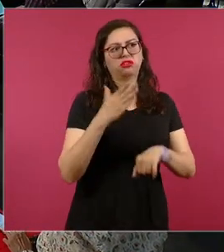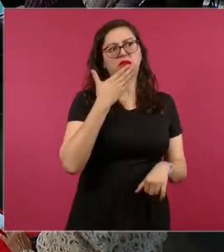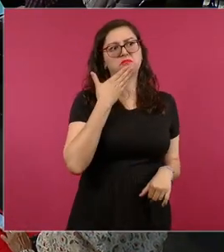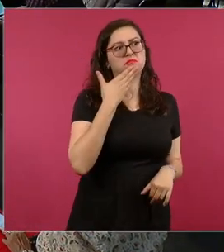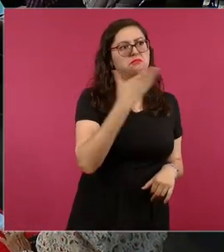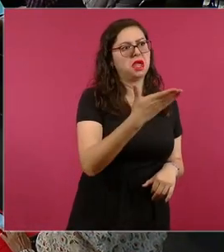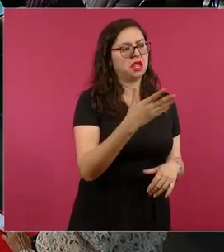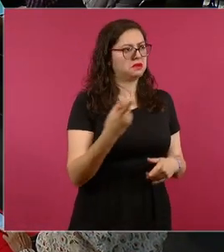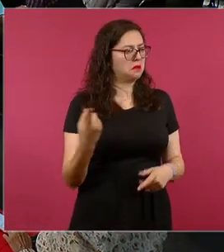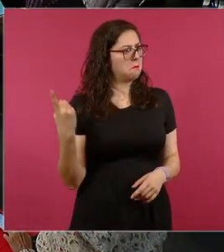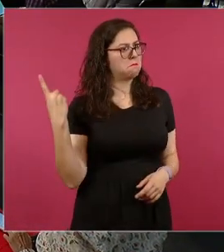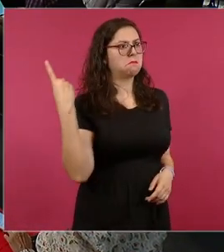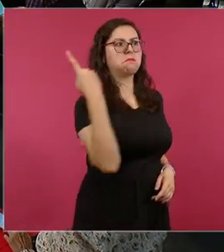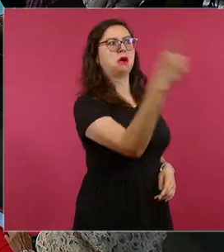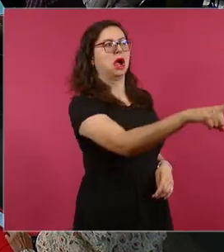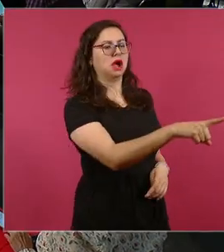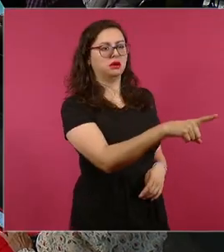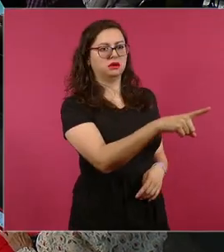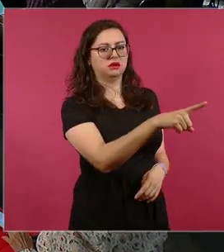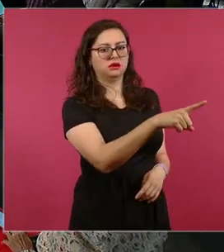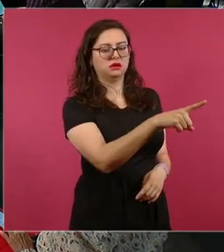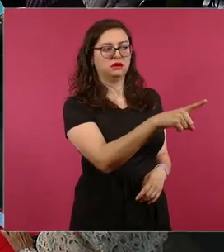porque no nos corresponde,